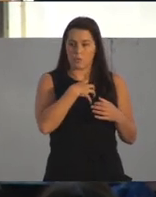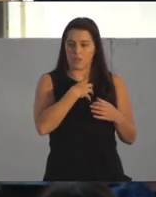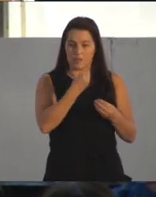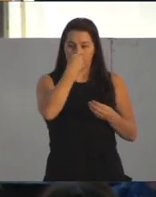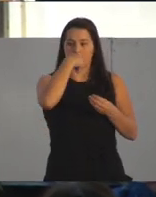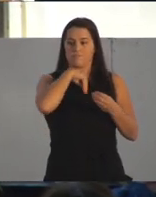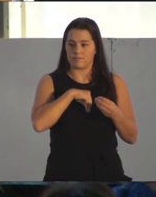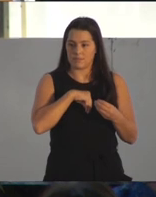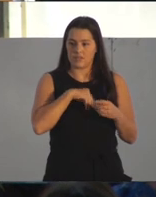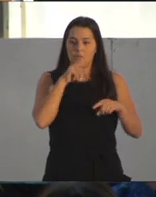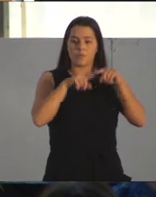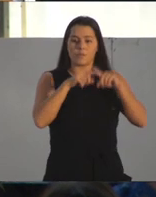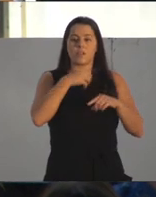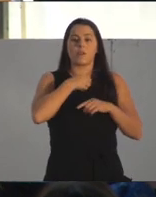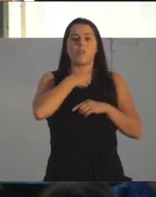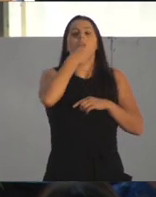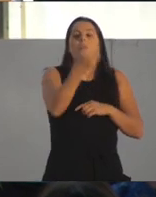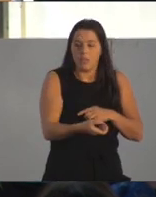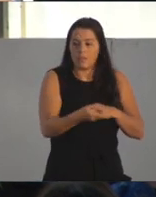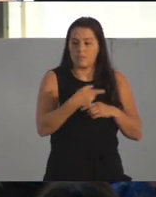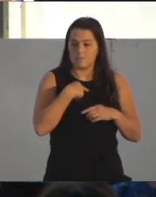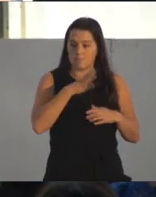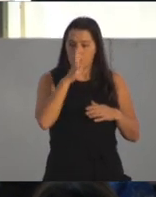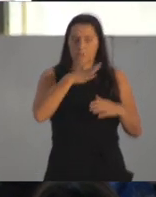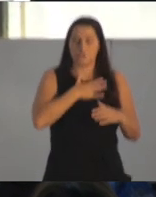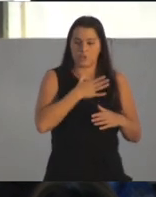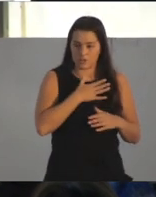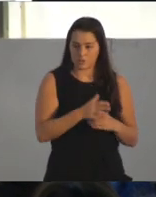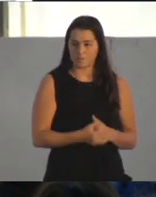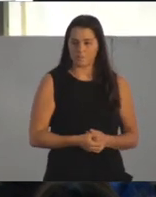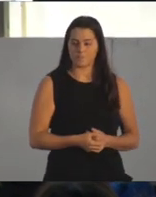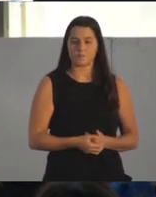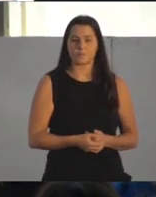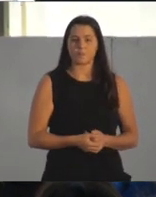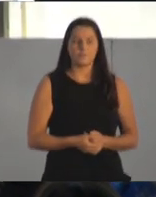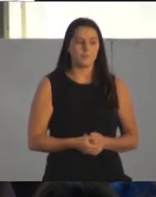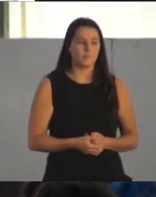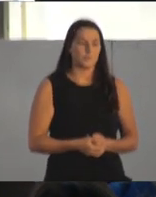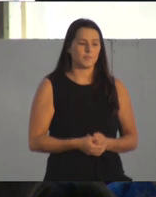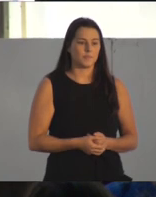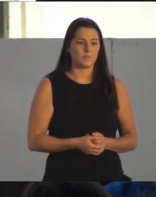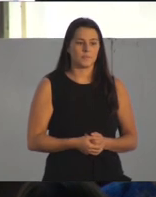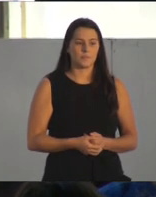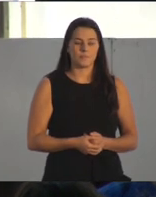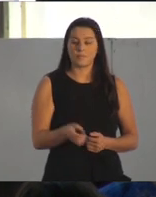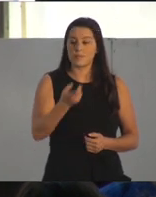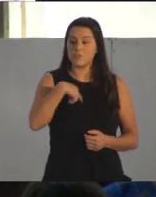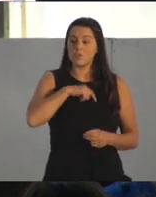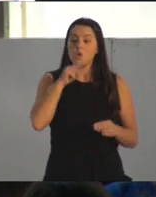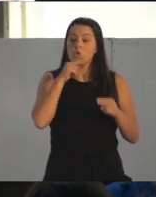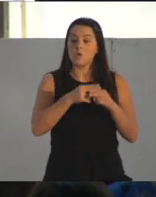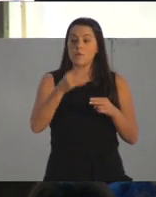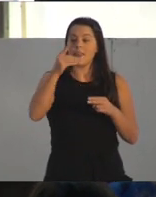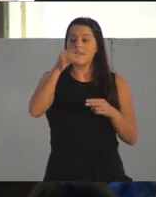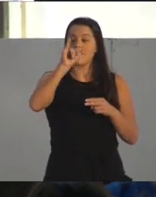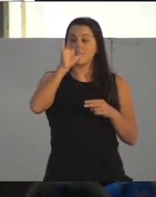sacamos hacia afuera y otras no, y ahí está el peligro. Nosotros la disfagia la medimos en